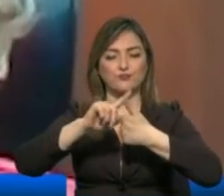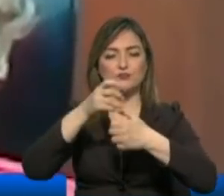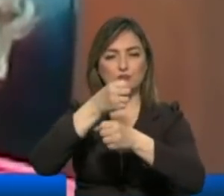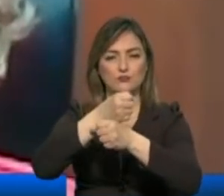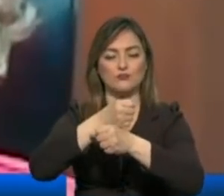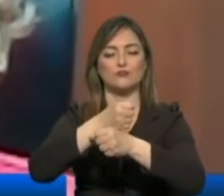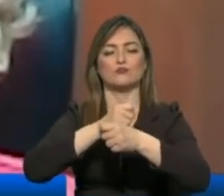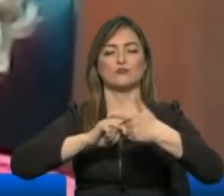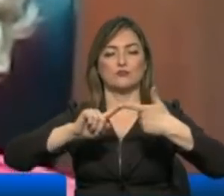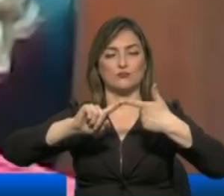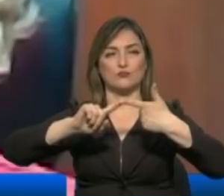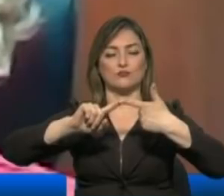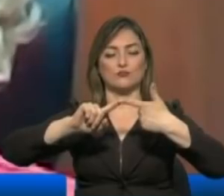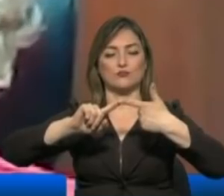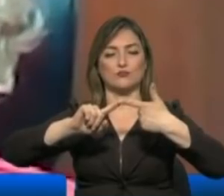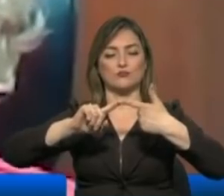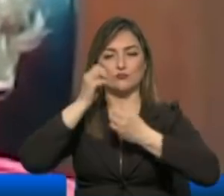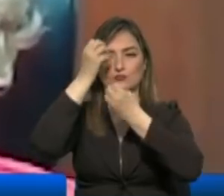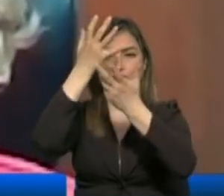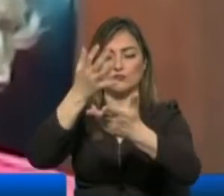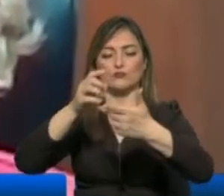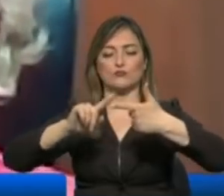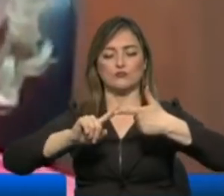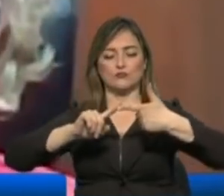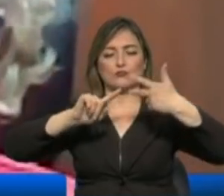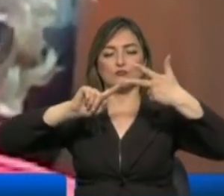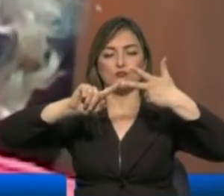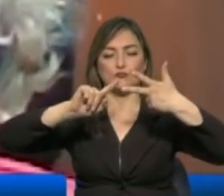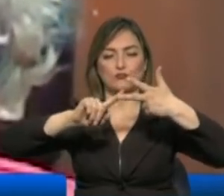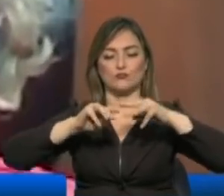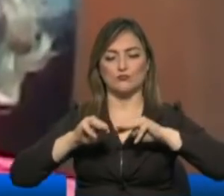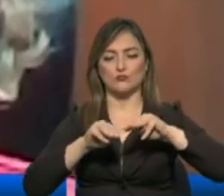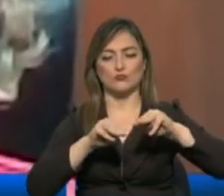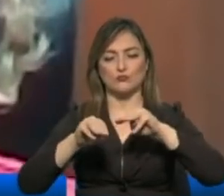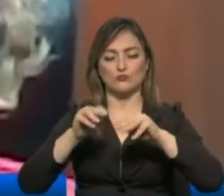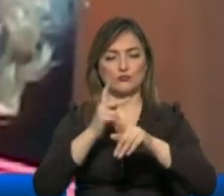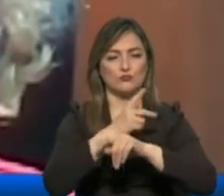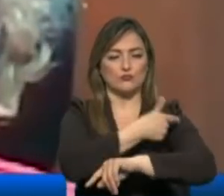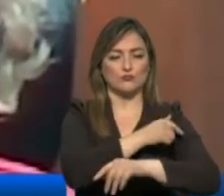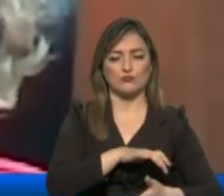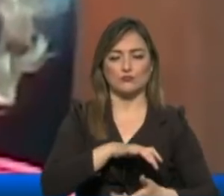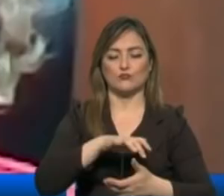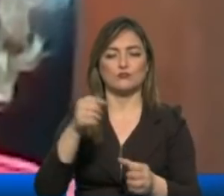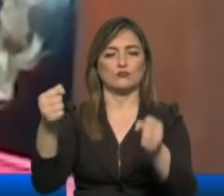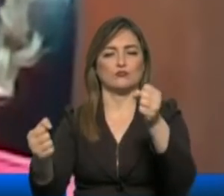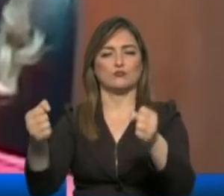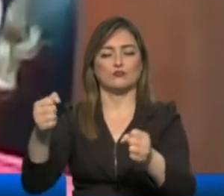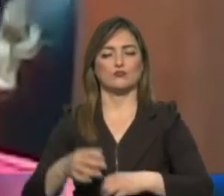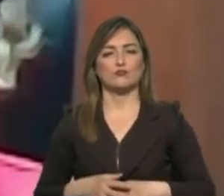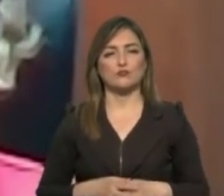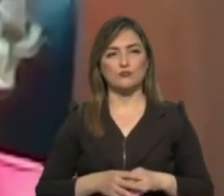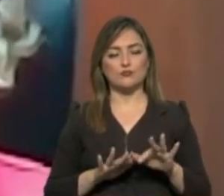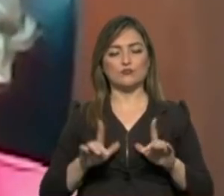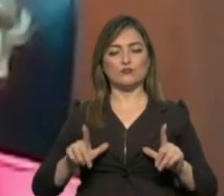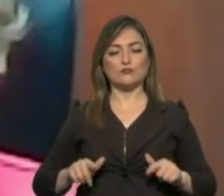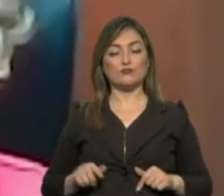seguridad, el tema de información, el tema de movilización, el tema de transporte. La secretaria